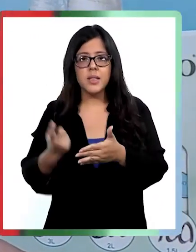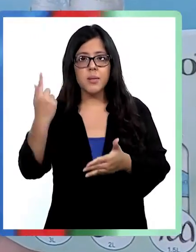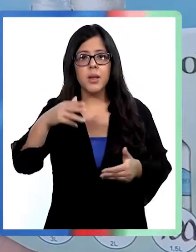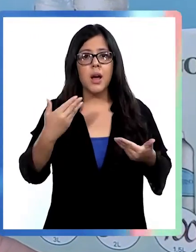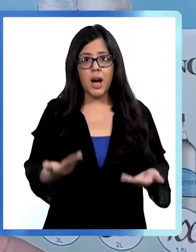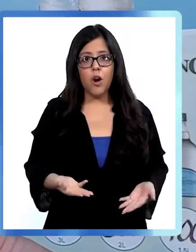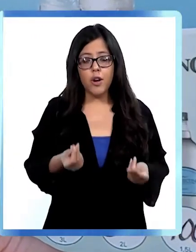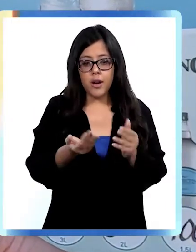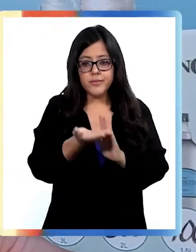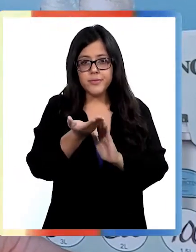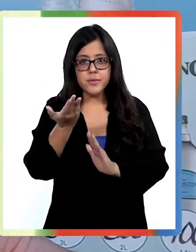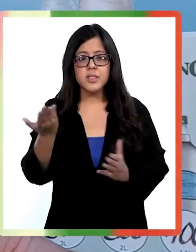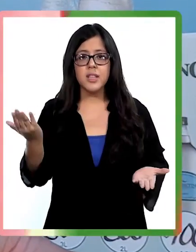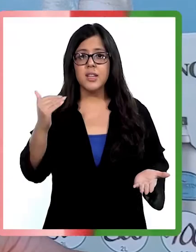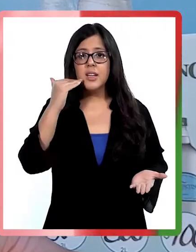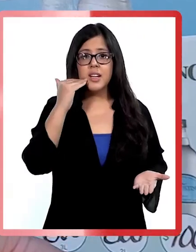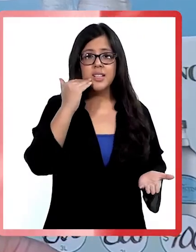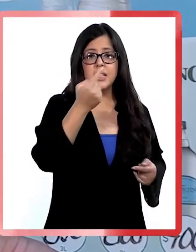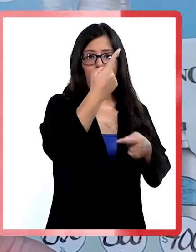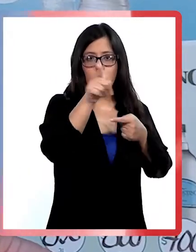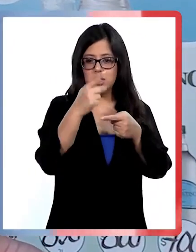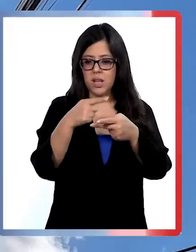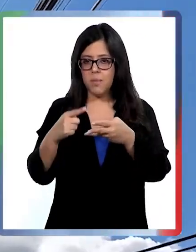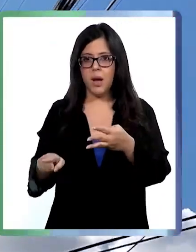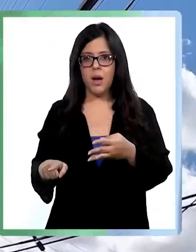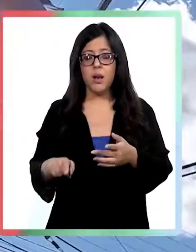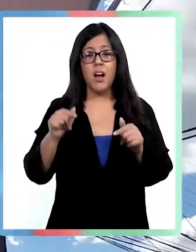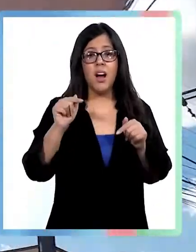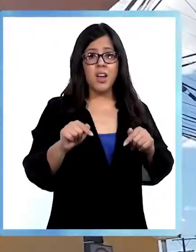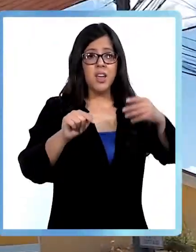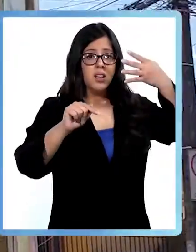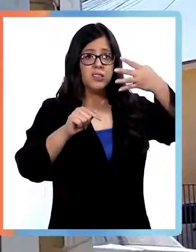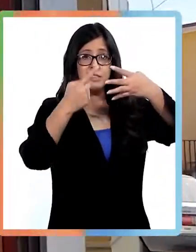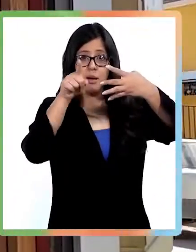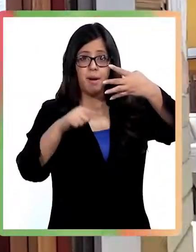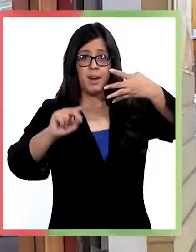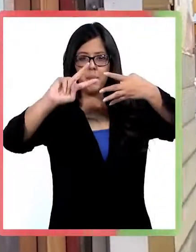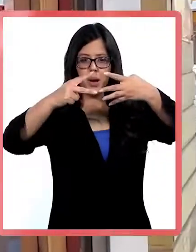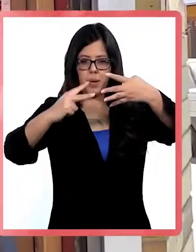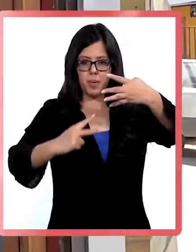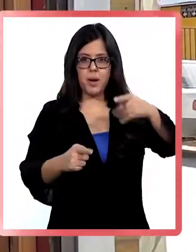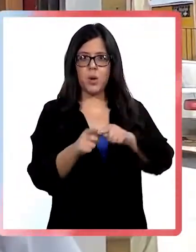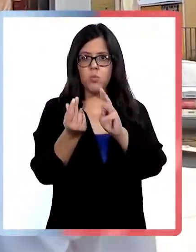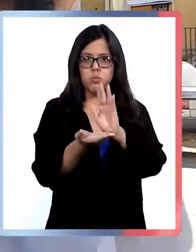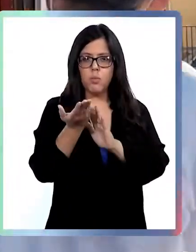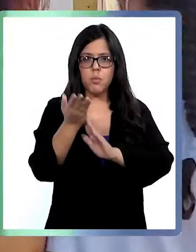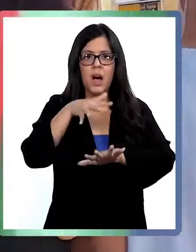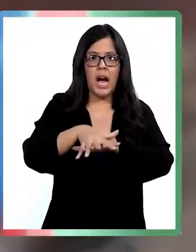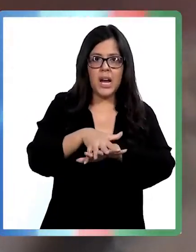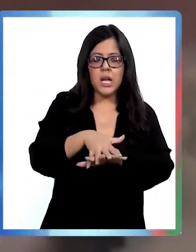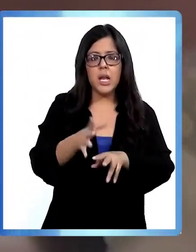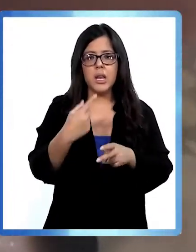prolongado. Ahora el alza están habiendo prácticamente cada una semana. Semana por medio nos están subiendo los insumos. Ha subido